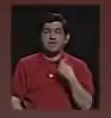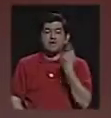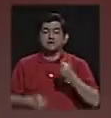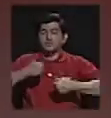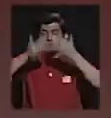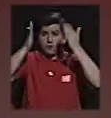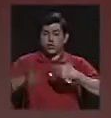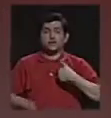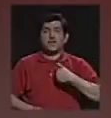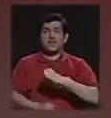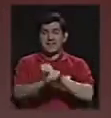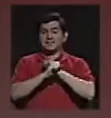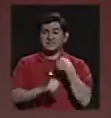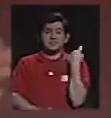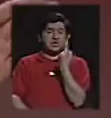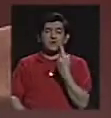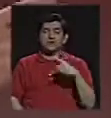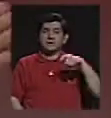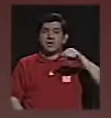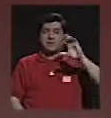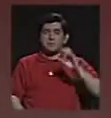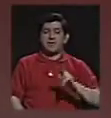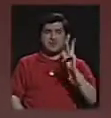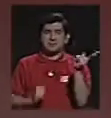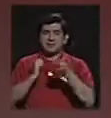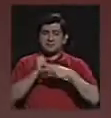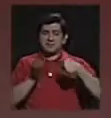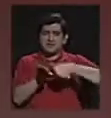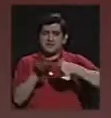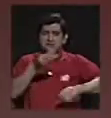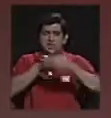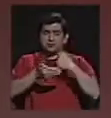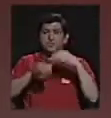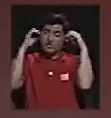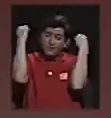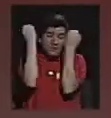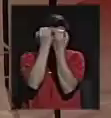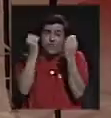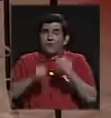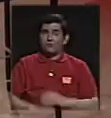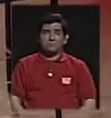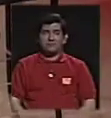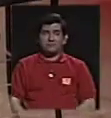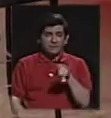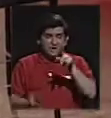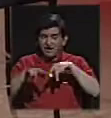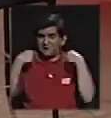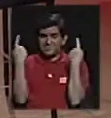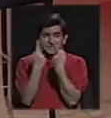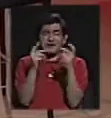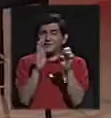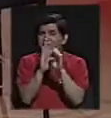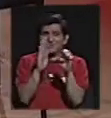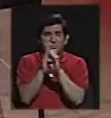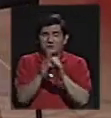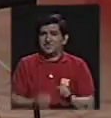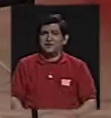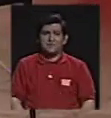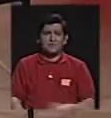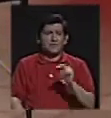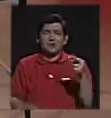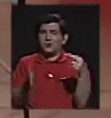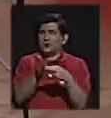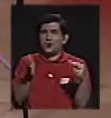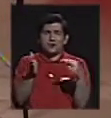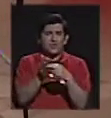candidato que la tenía segura siempre en el PAC, en las 3 elecciones anteriores, fue Tom Solís. De hecho, ese partido por ejemplo, no ha